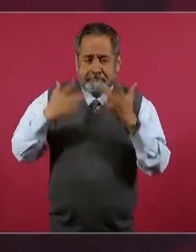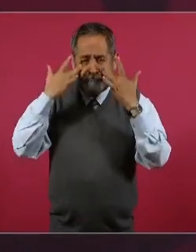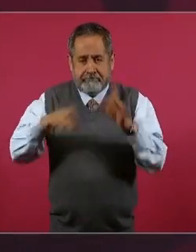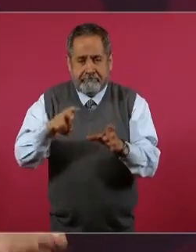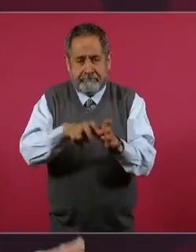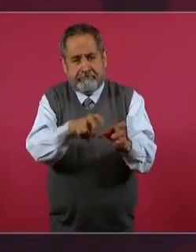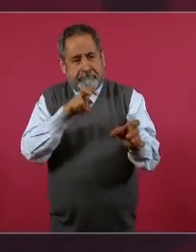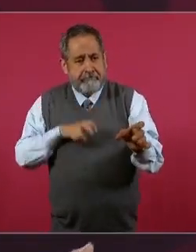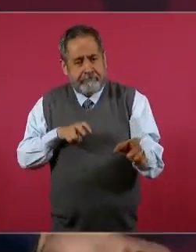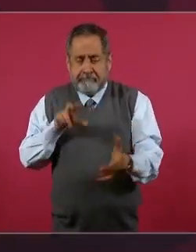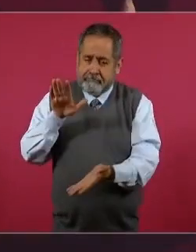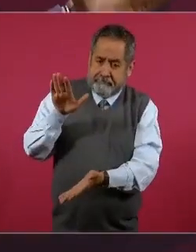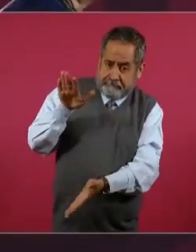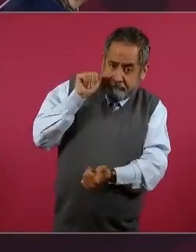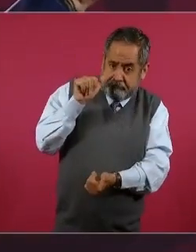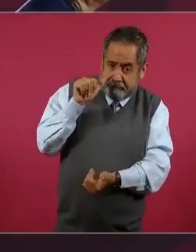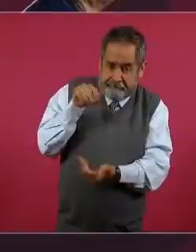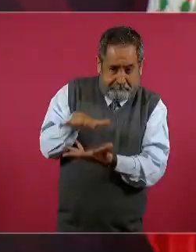se llevaba